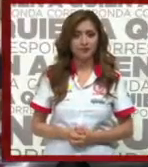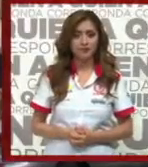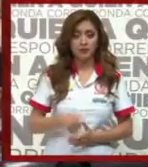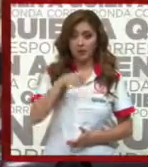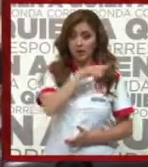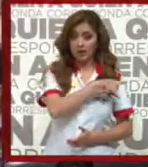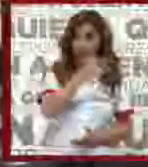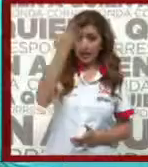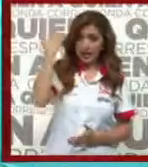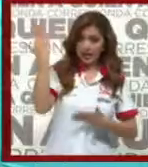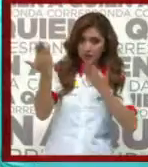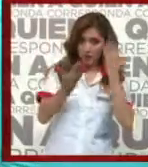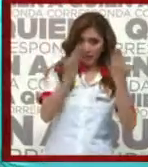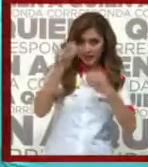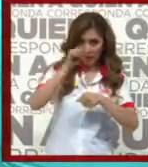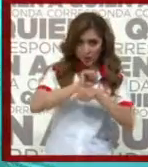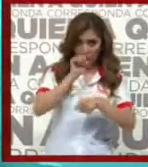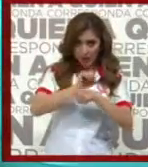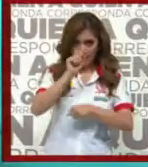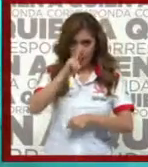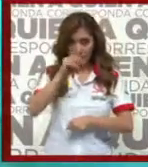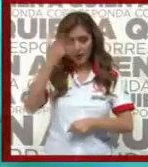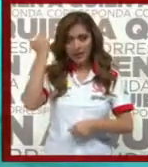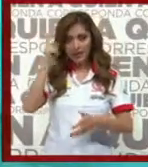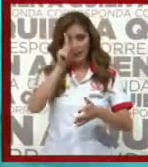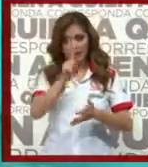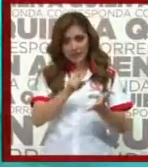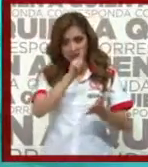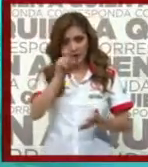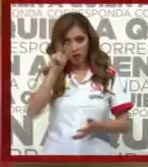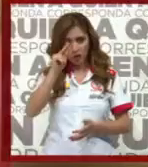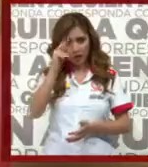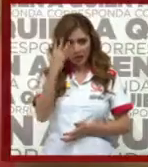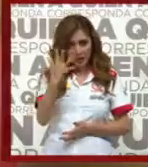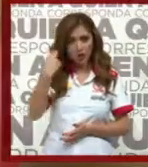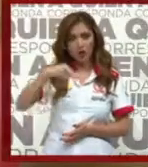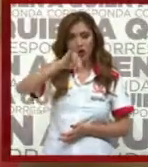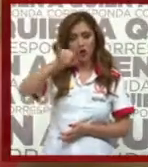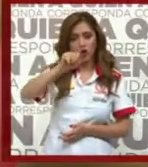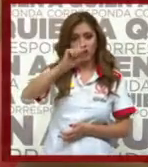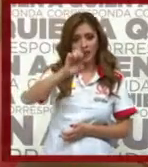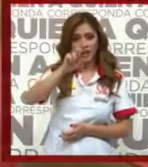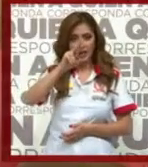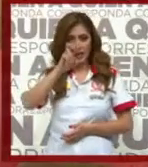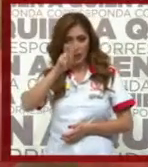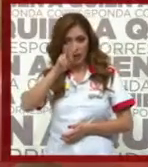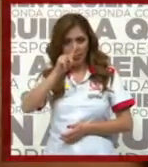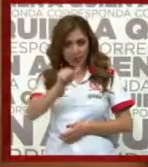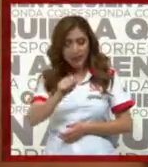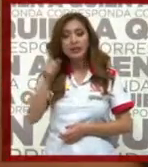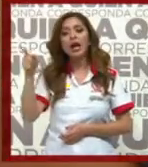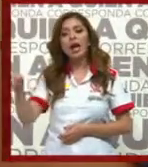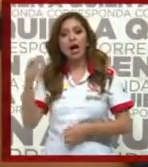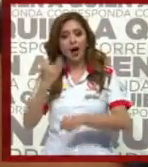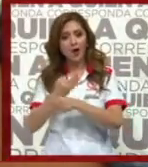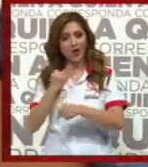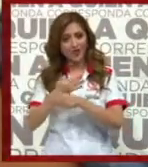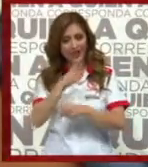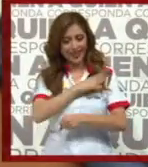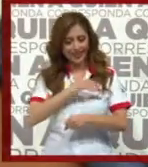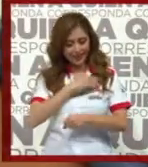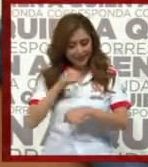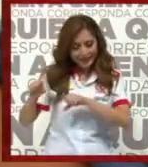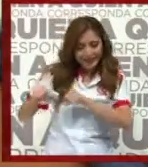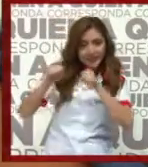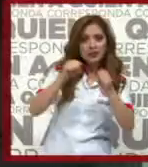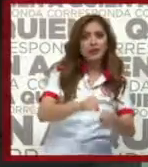estudiaron en la secundaria pública número 185 José Revueltas. Y ahora lo hacen sus hijos, pero no bajo las